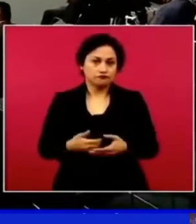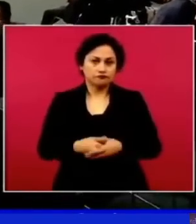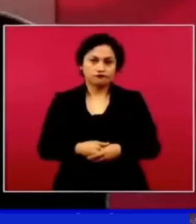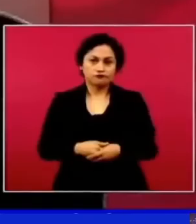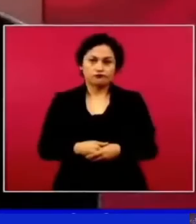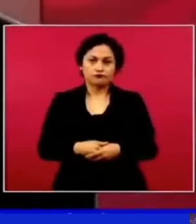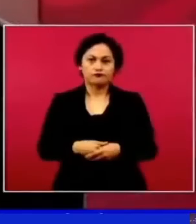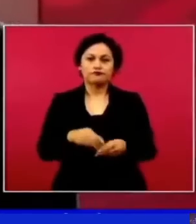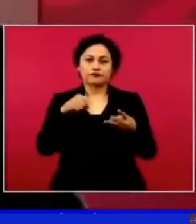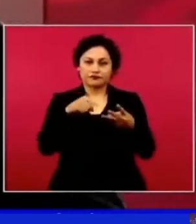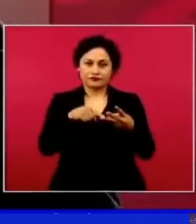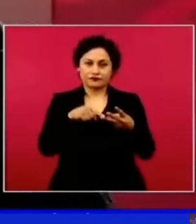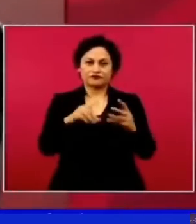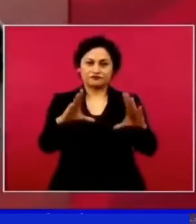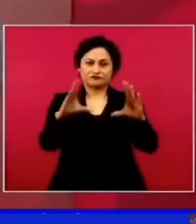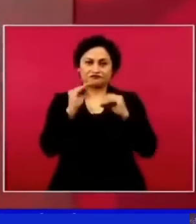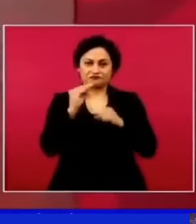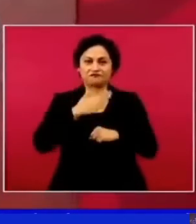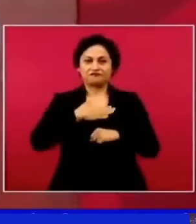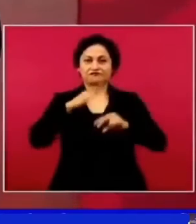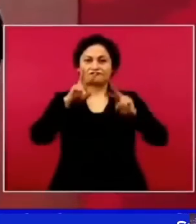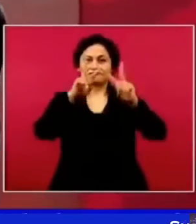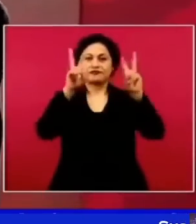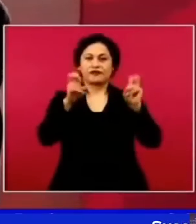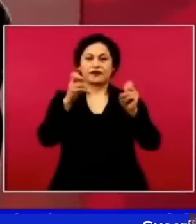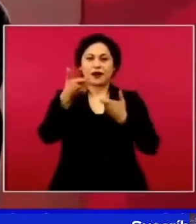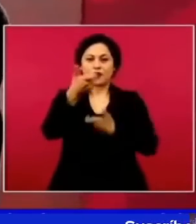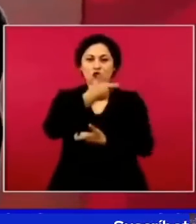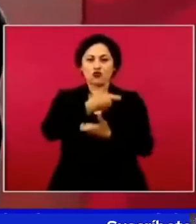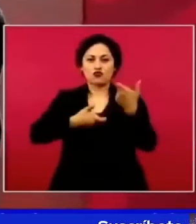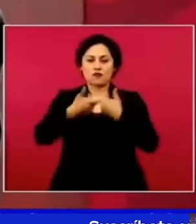nos daba economía en